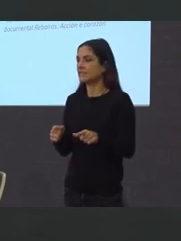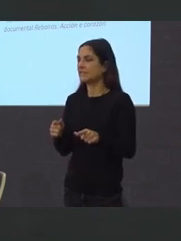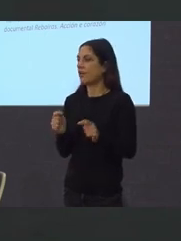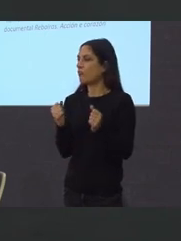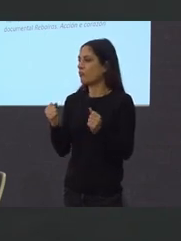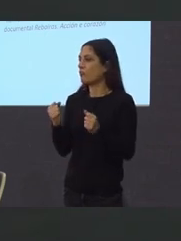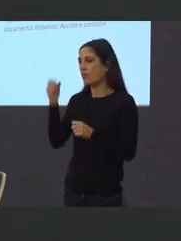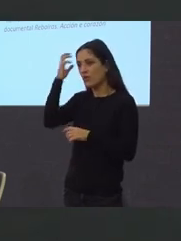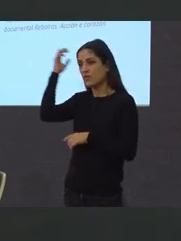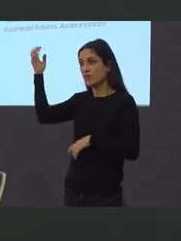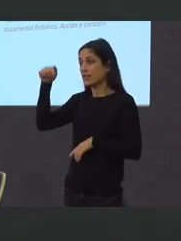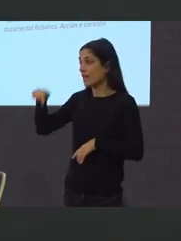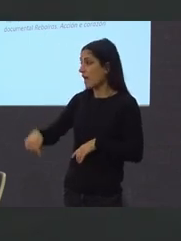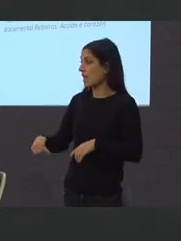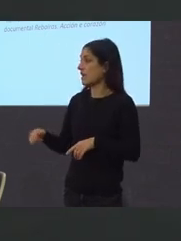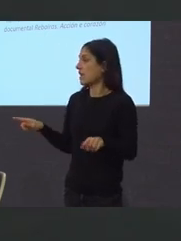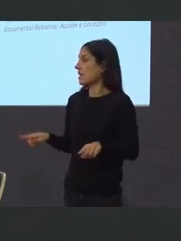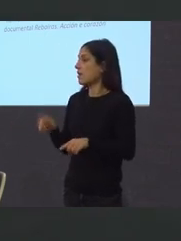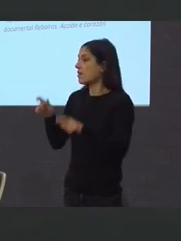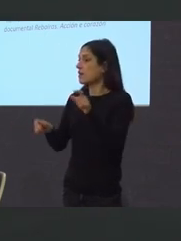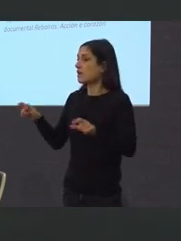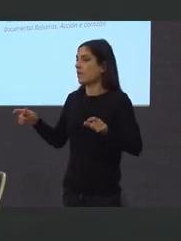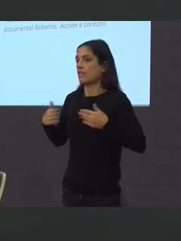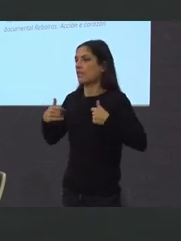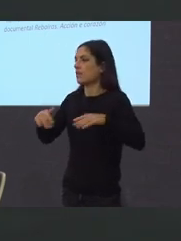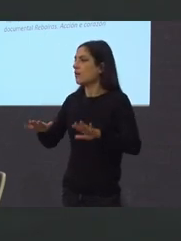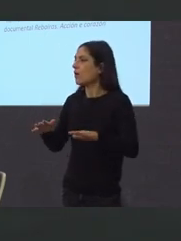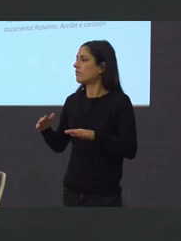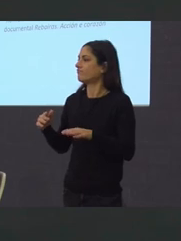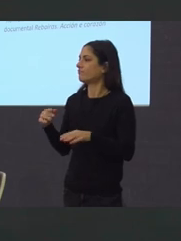aquí, sexamos da xeración que sexamos, votamos.